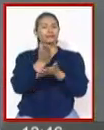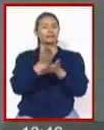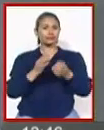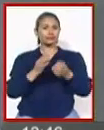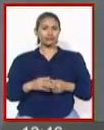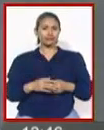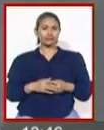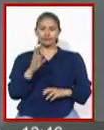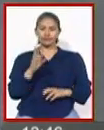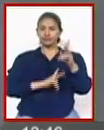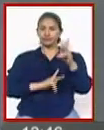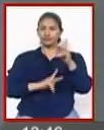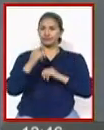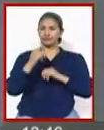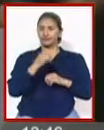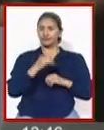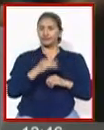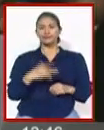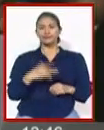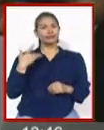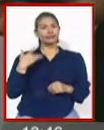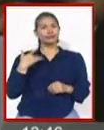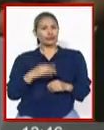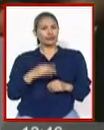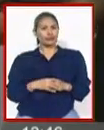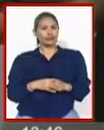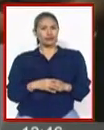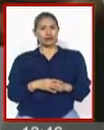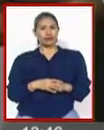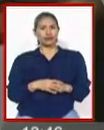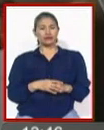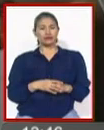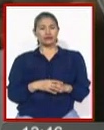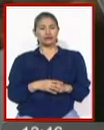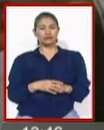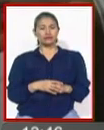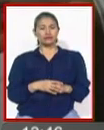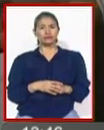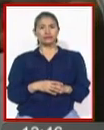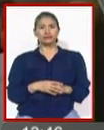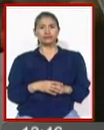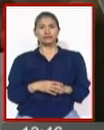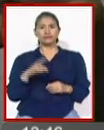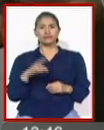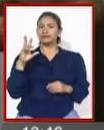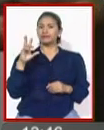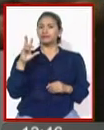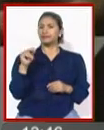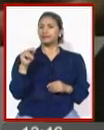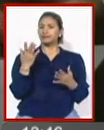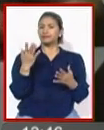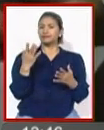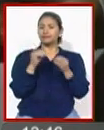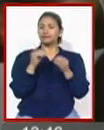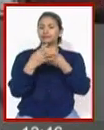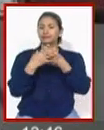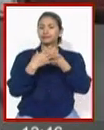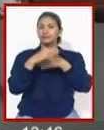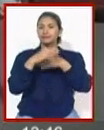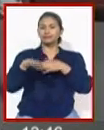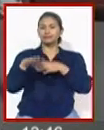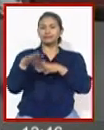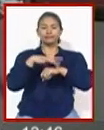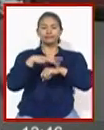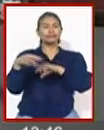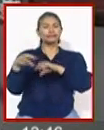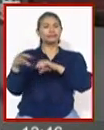la población la ha sentido. En todo caso, no han habido más réplicas. El